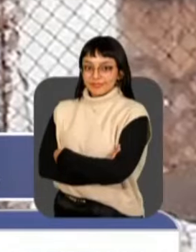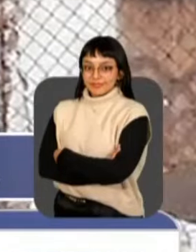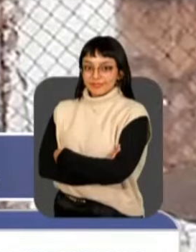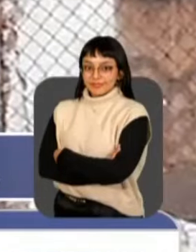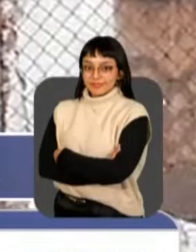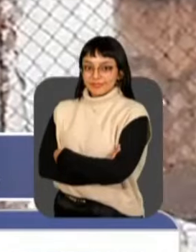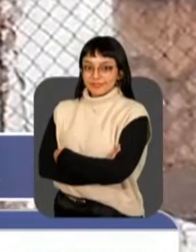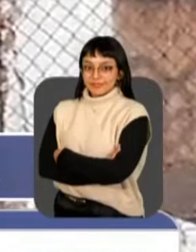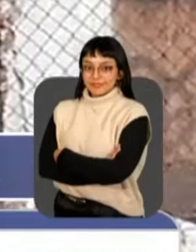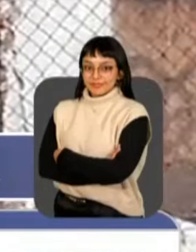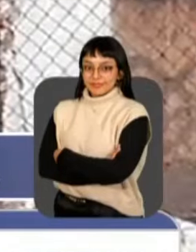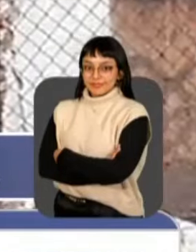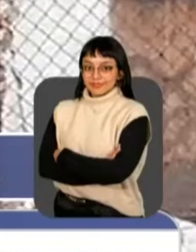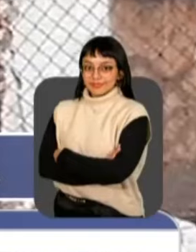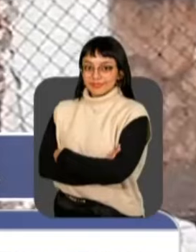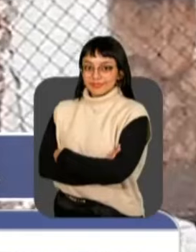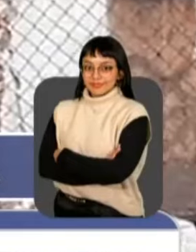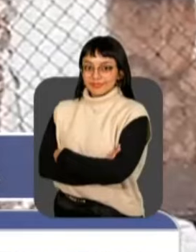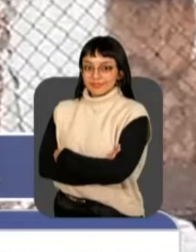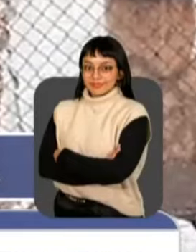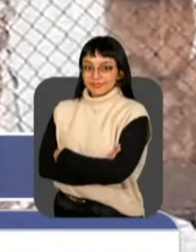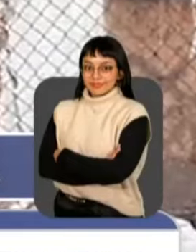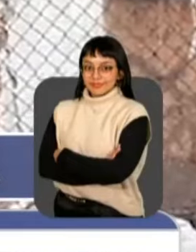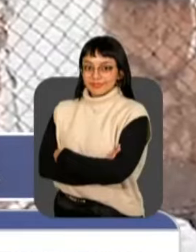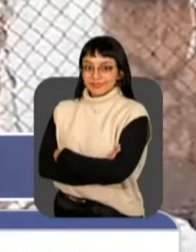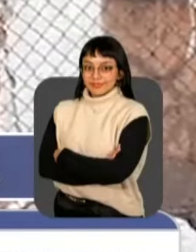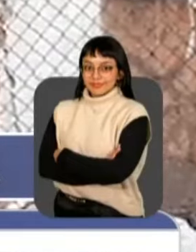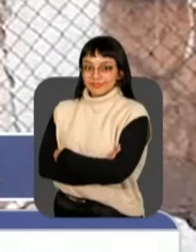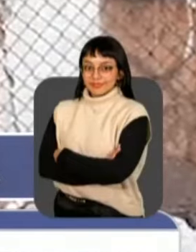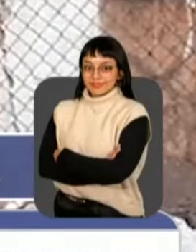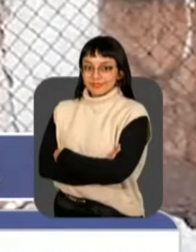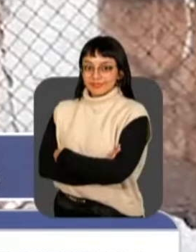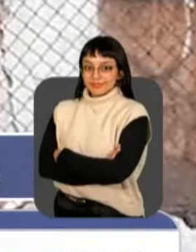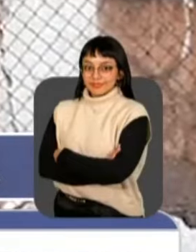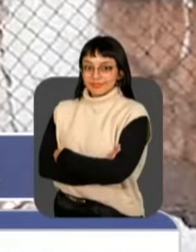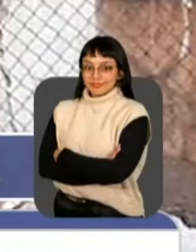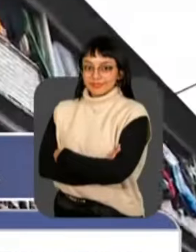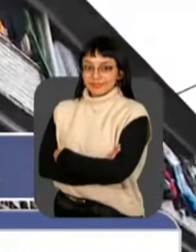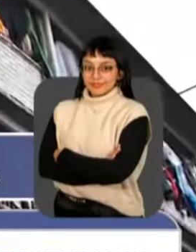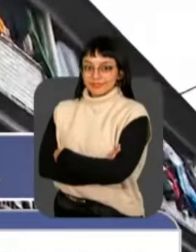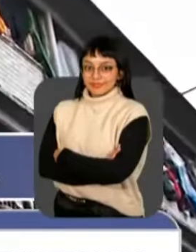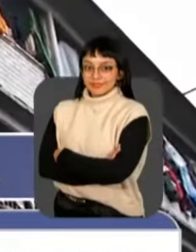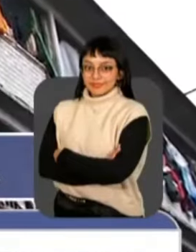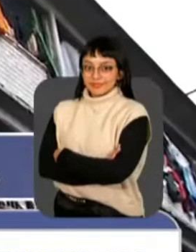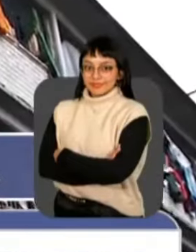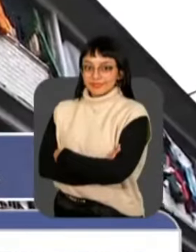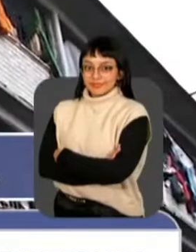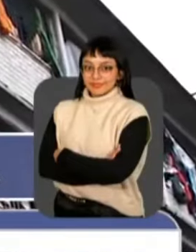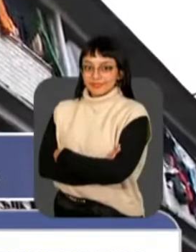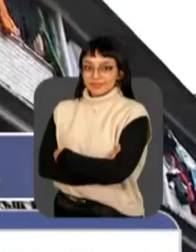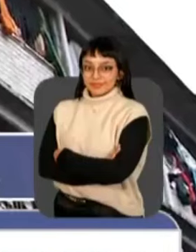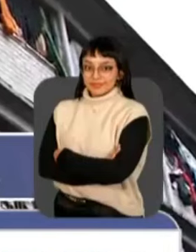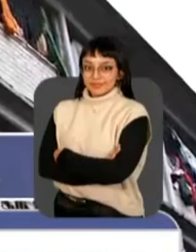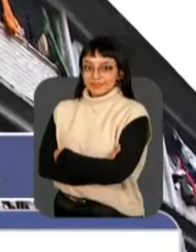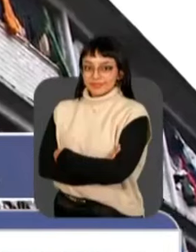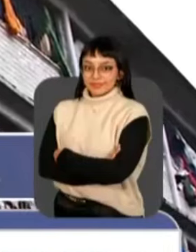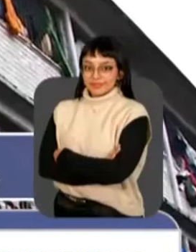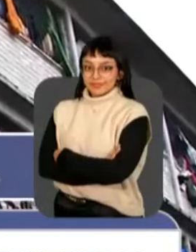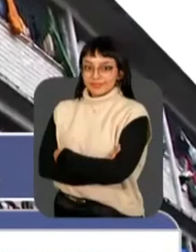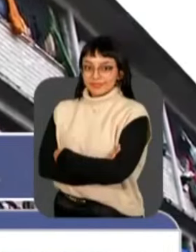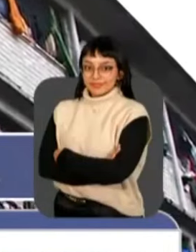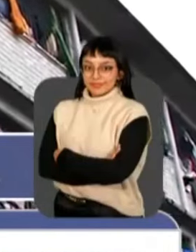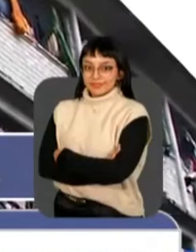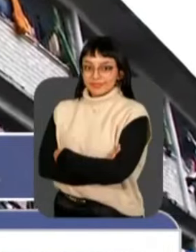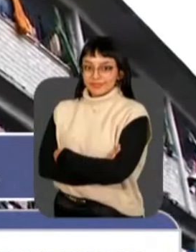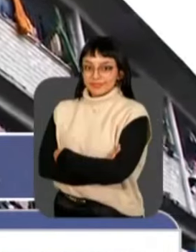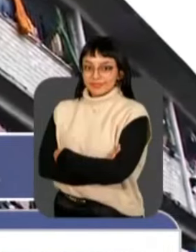no correspondería con los dos que están siendo buscados. Hasta estos momentos no hay novedad con los dos prófugos, no hay noticias ni de Daniel Jerez, el Chico Dani,